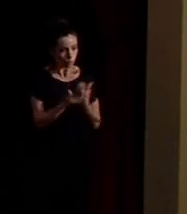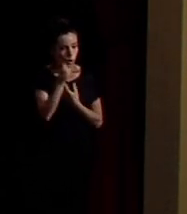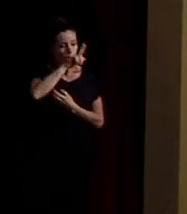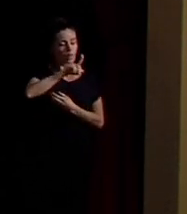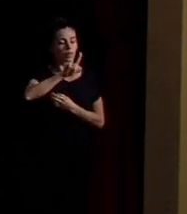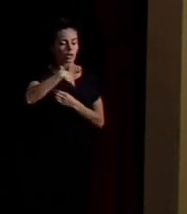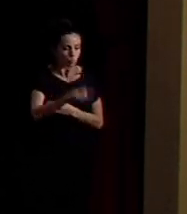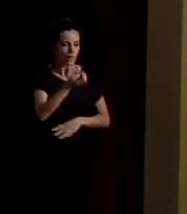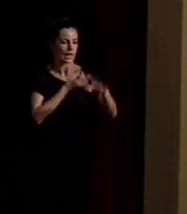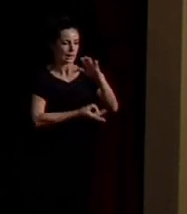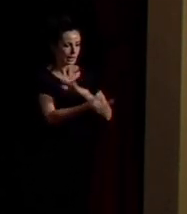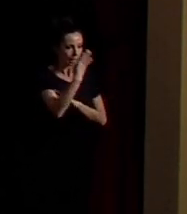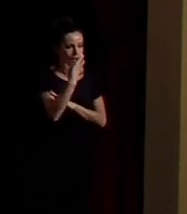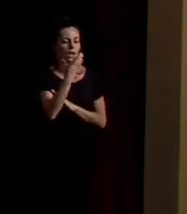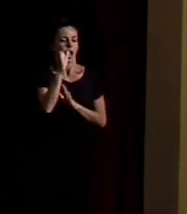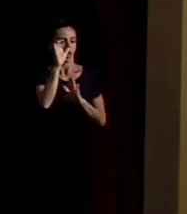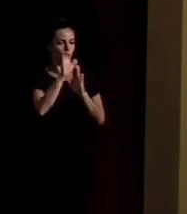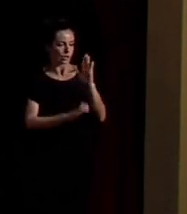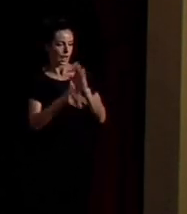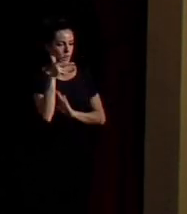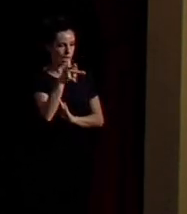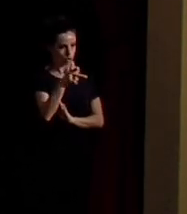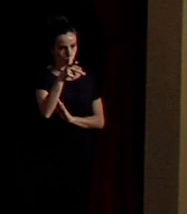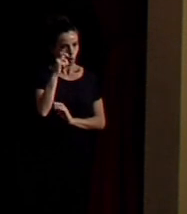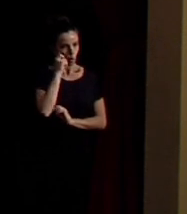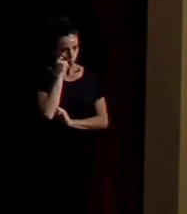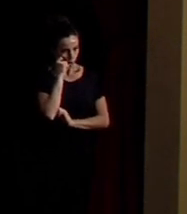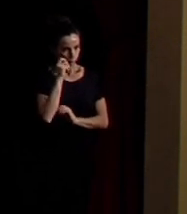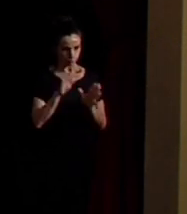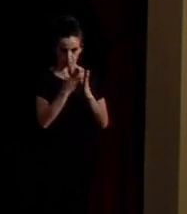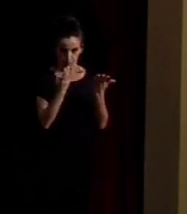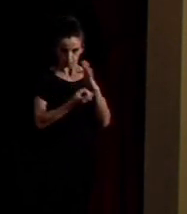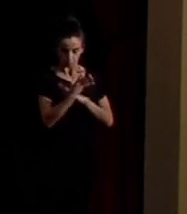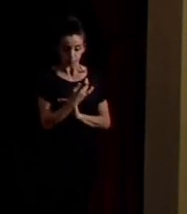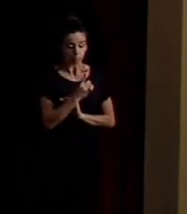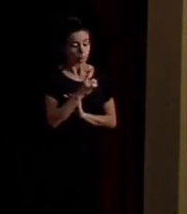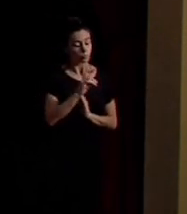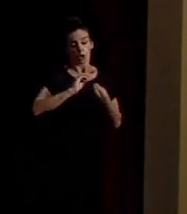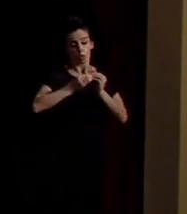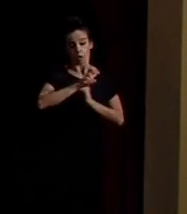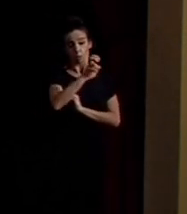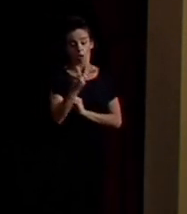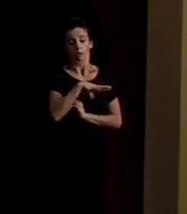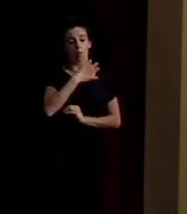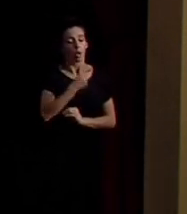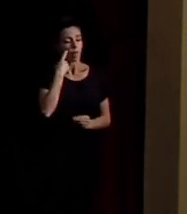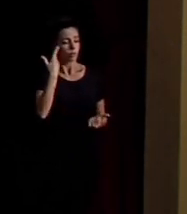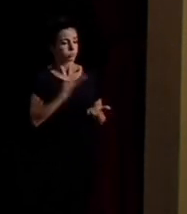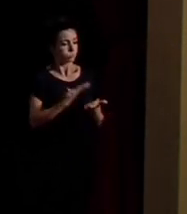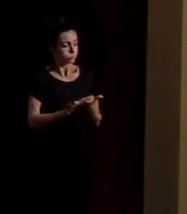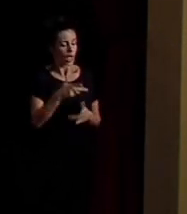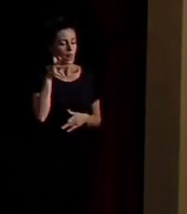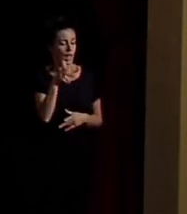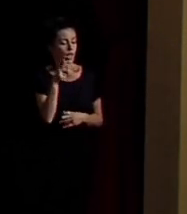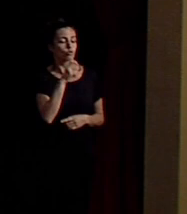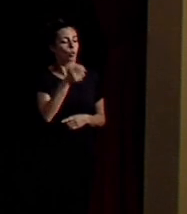Humanos. Creo que, de otra manera, difícilmente se pueden garantizar convenientemente derechos como la